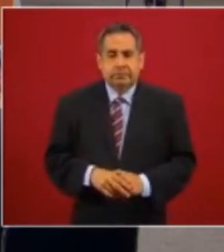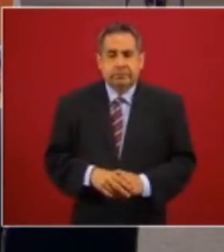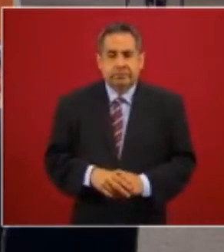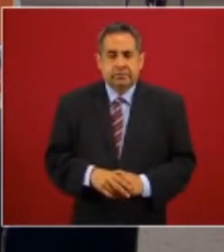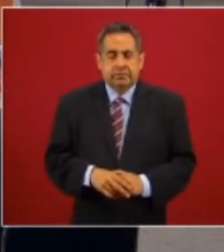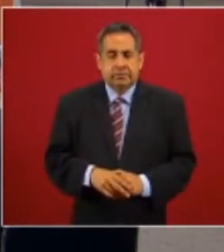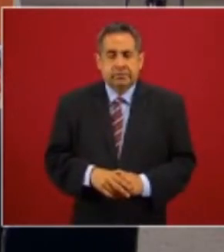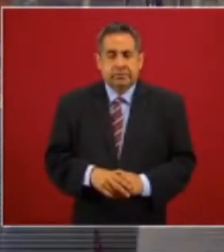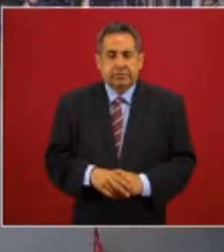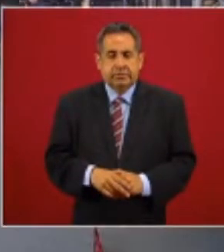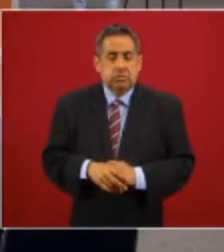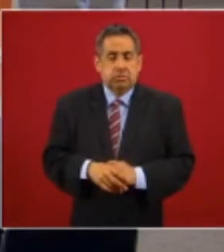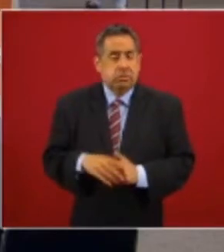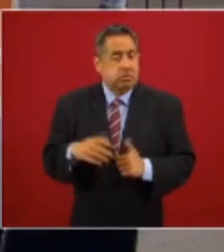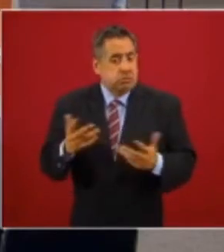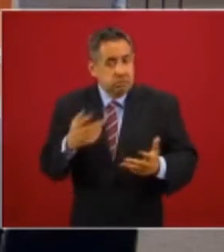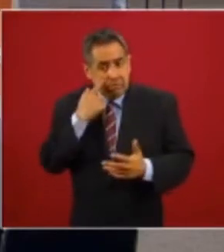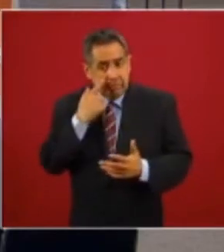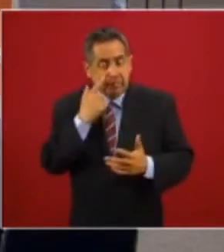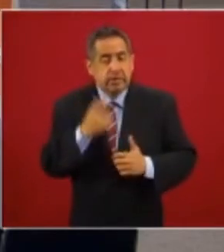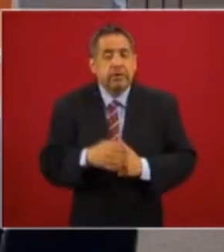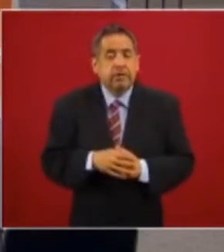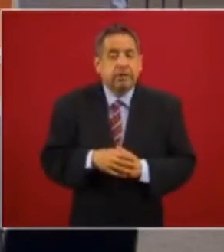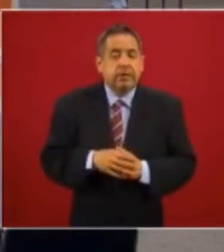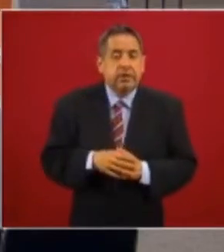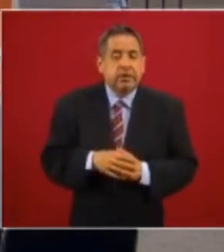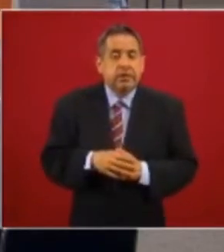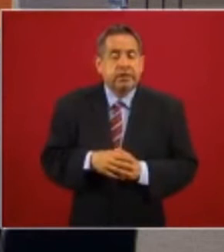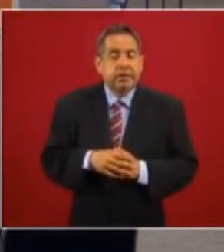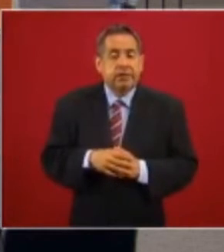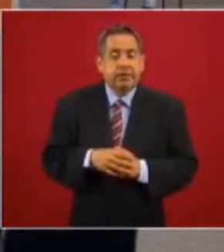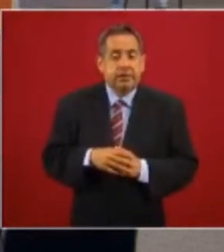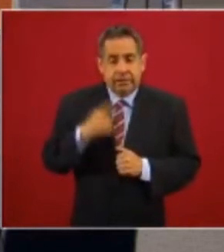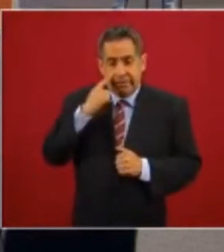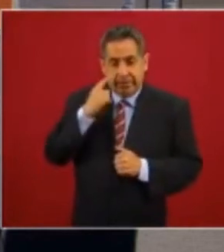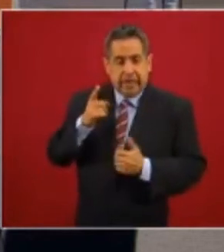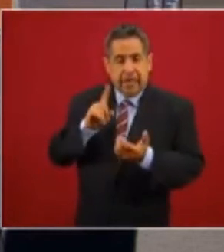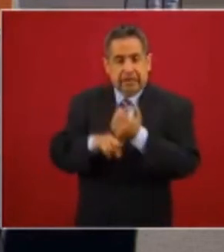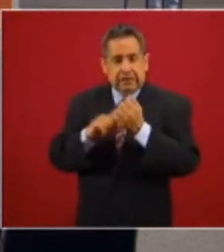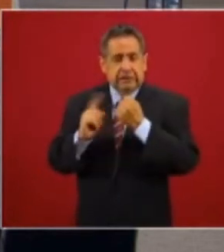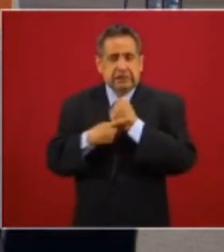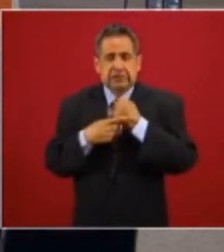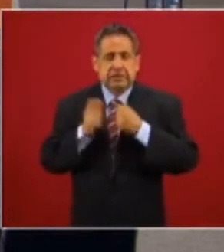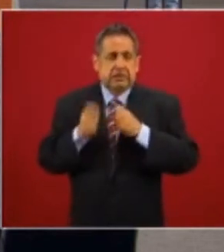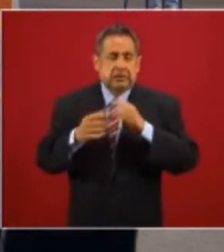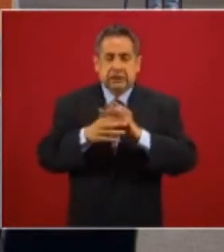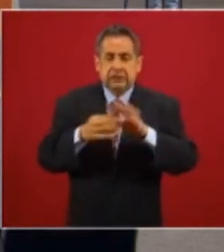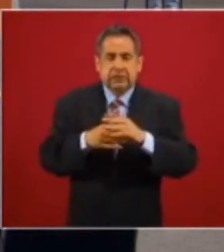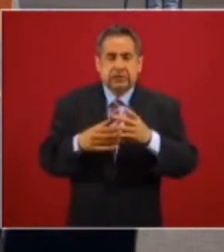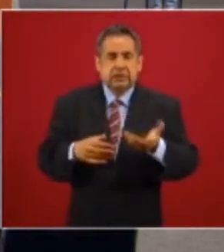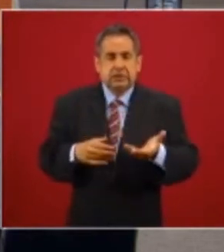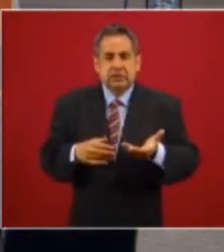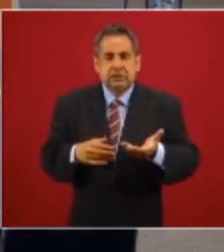Sí. Miren lo que está en el fondo. Además de que